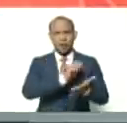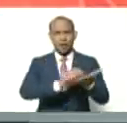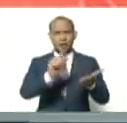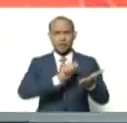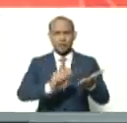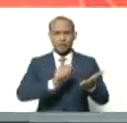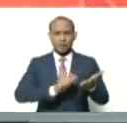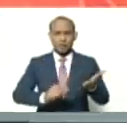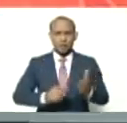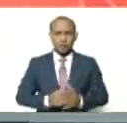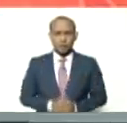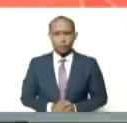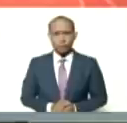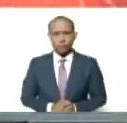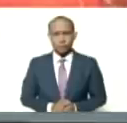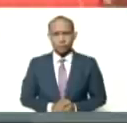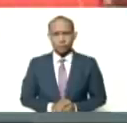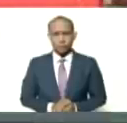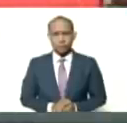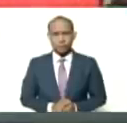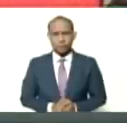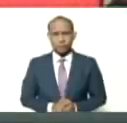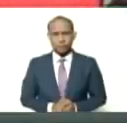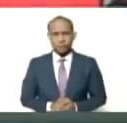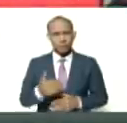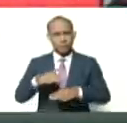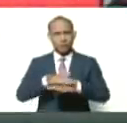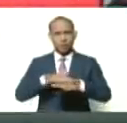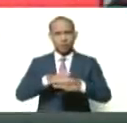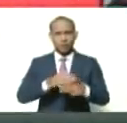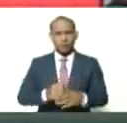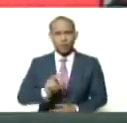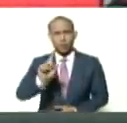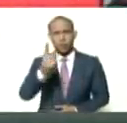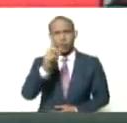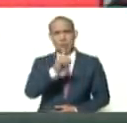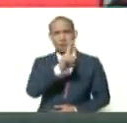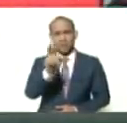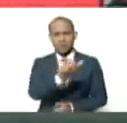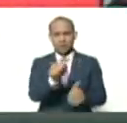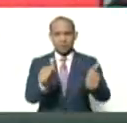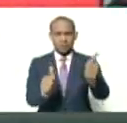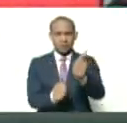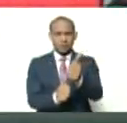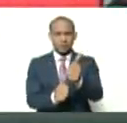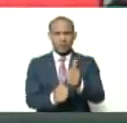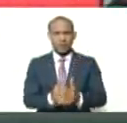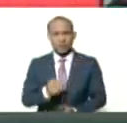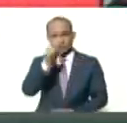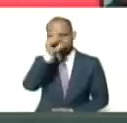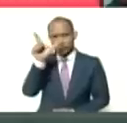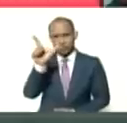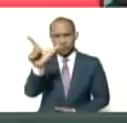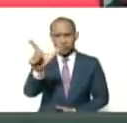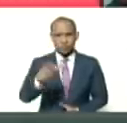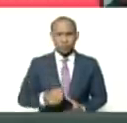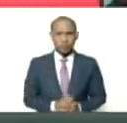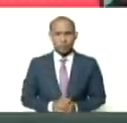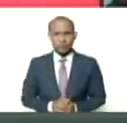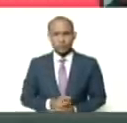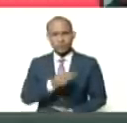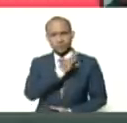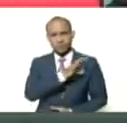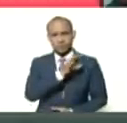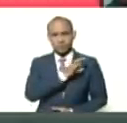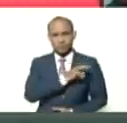primer vicepresidente del Partido